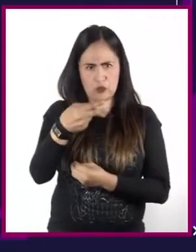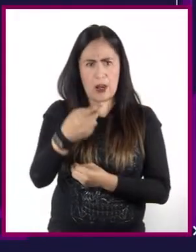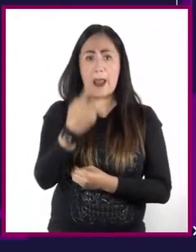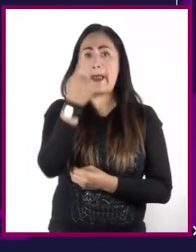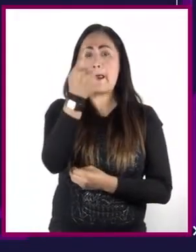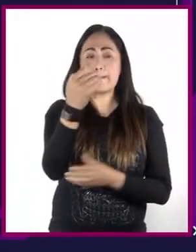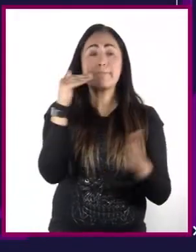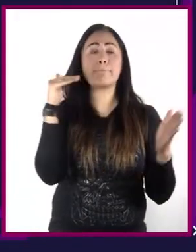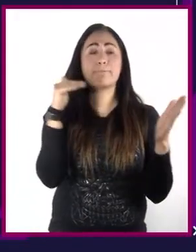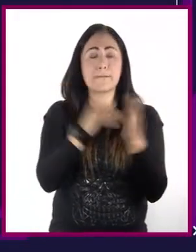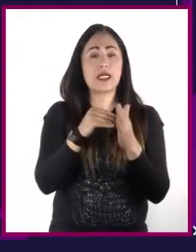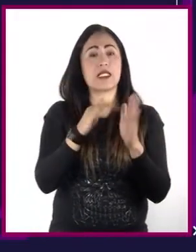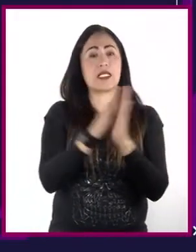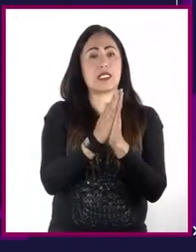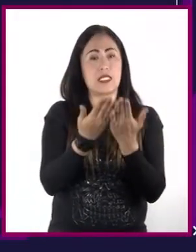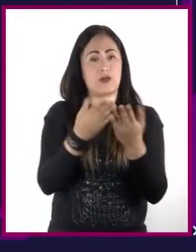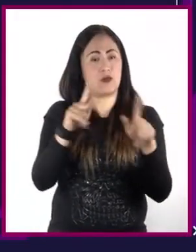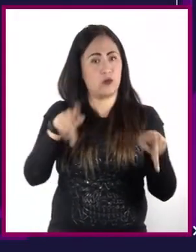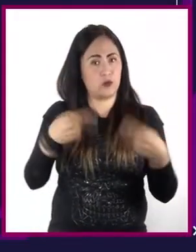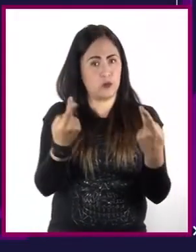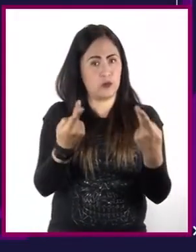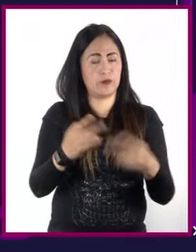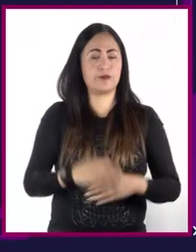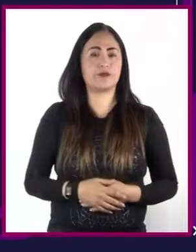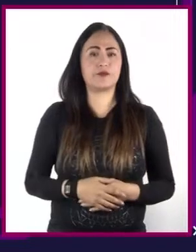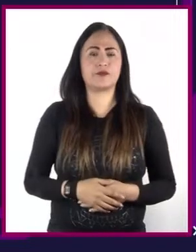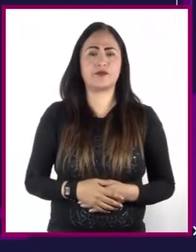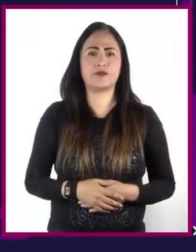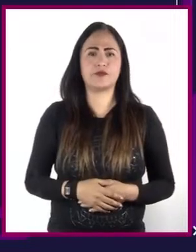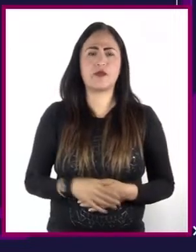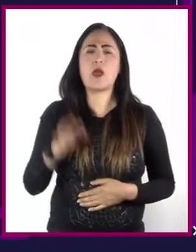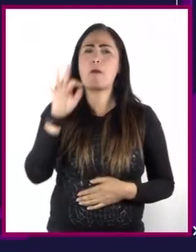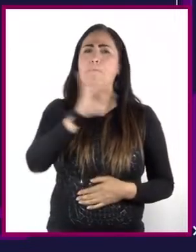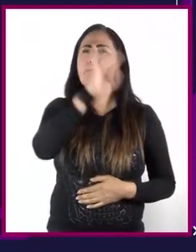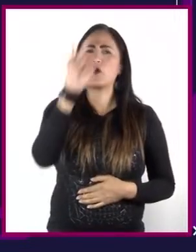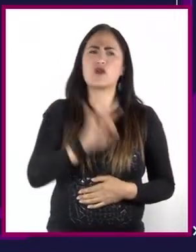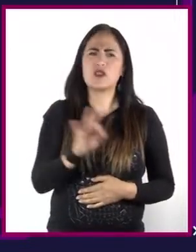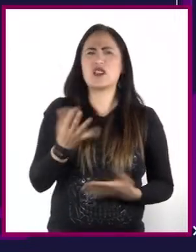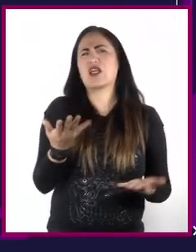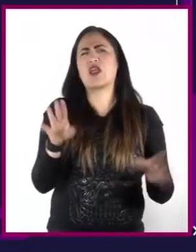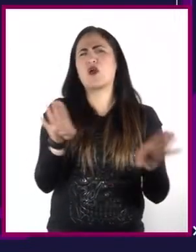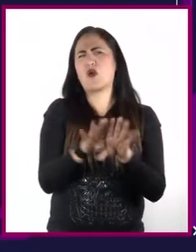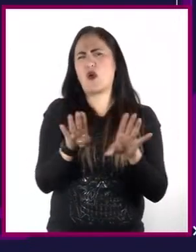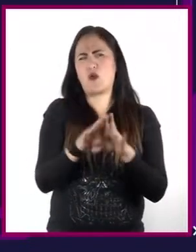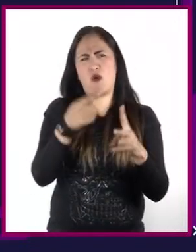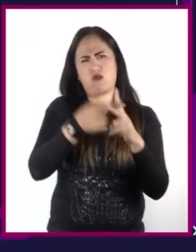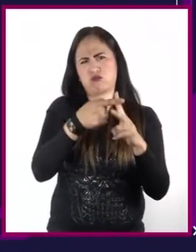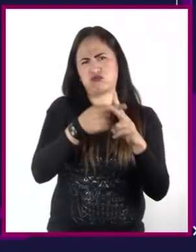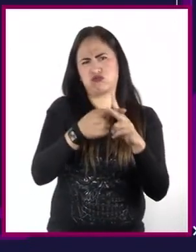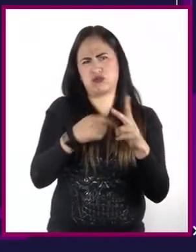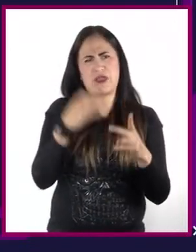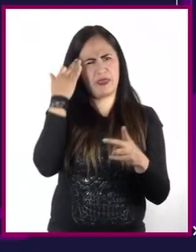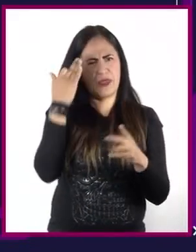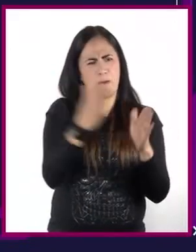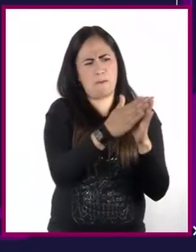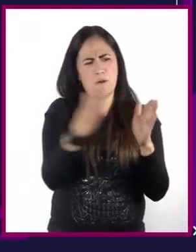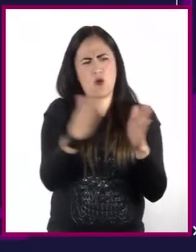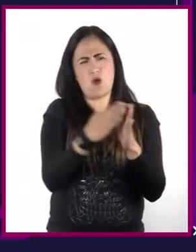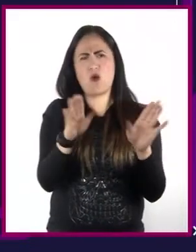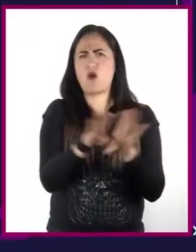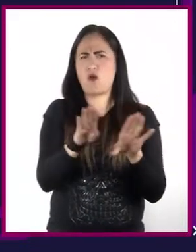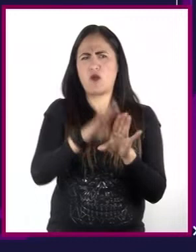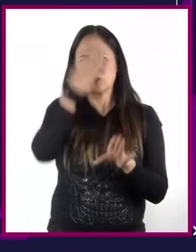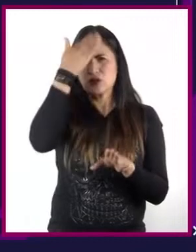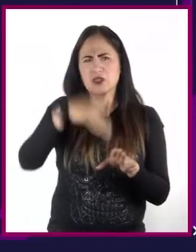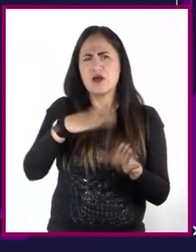libros vendidos. ¿Cómo calculamos el porcentaje de libros vendidos por mes durante el periodo registrado, maestra